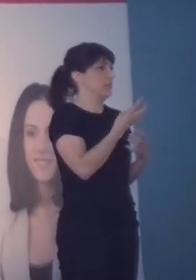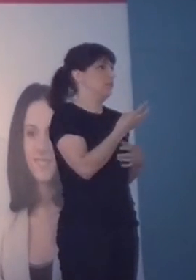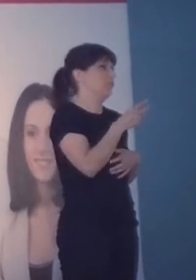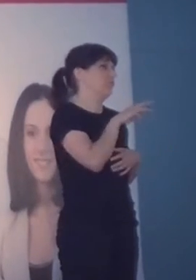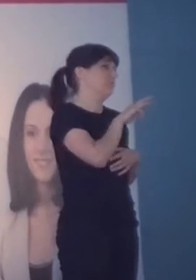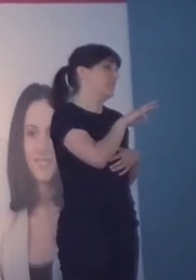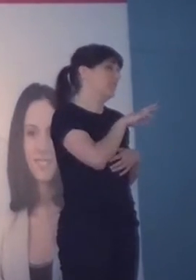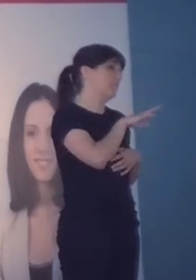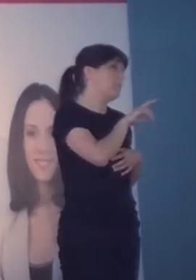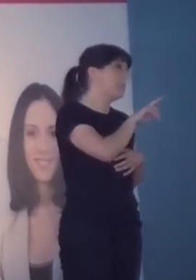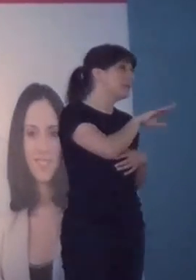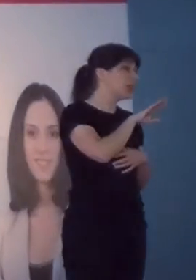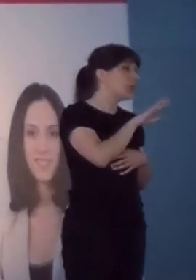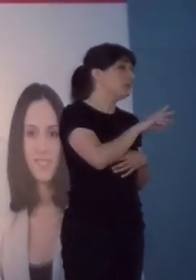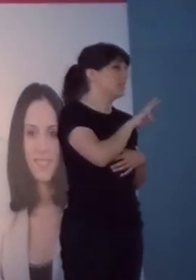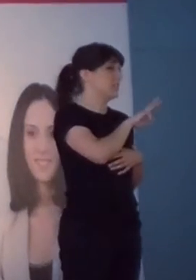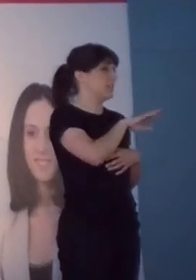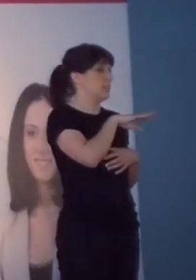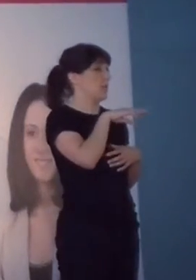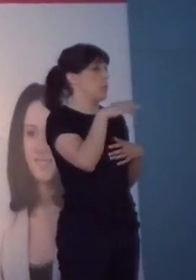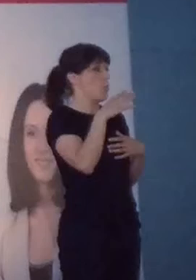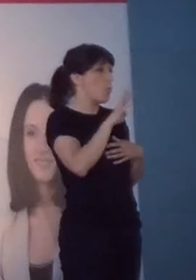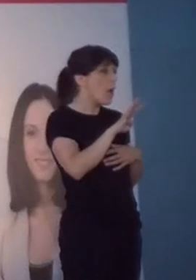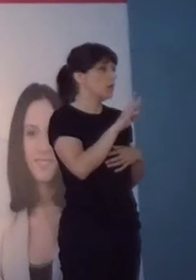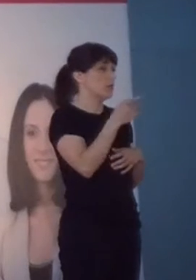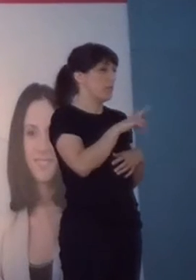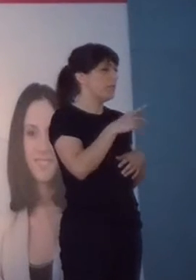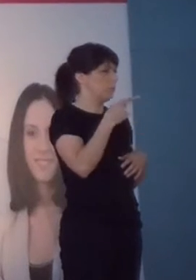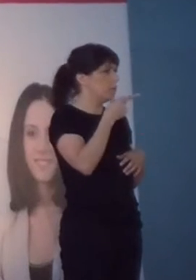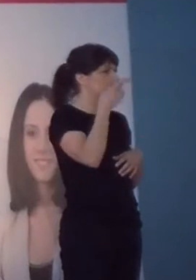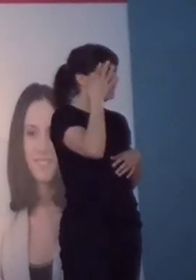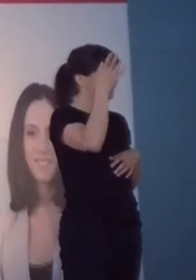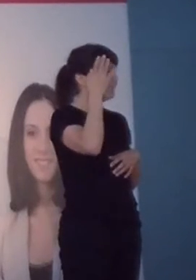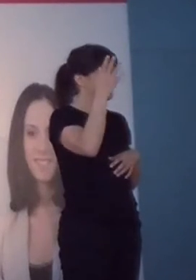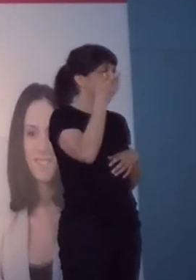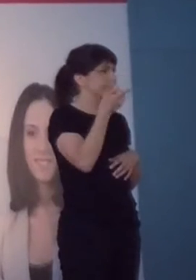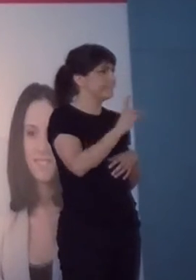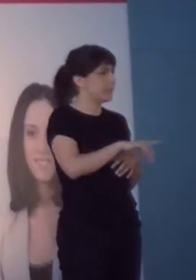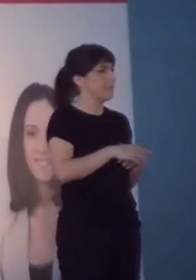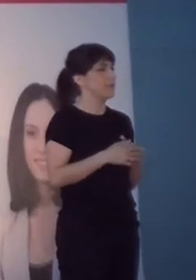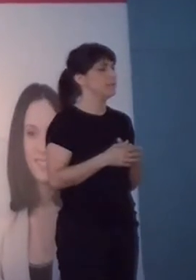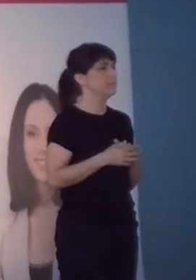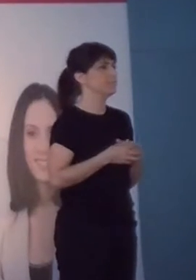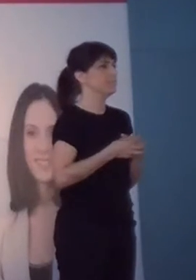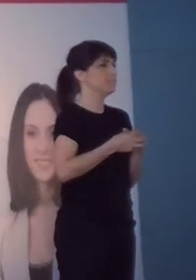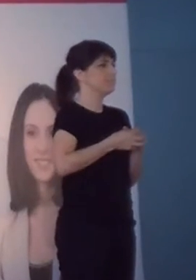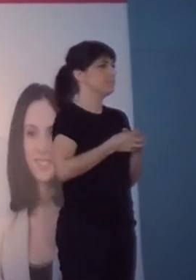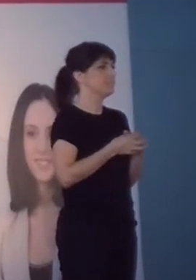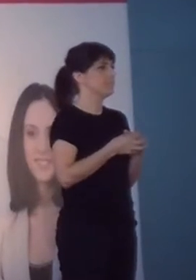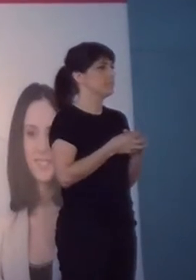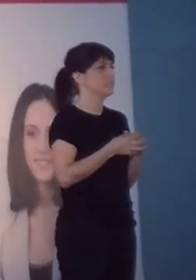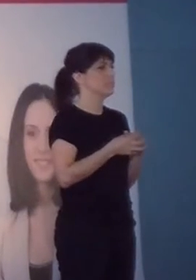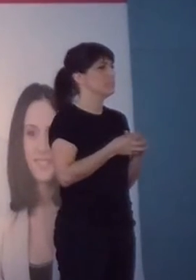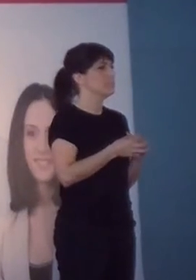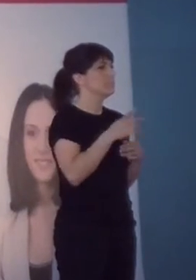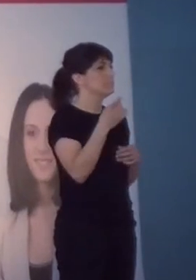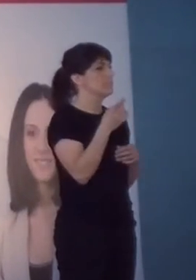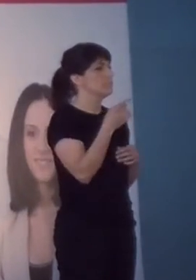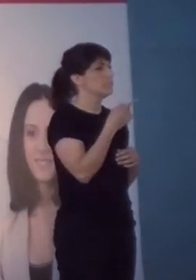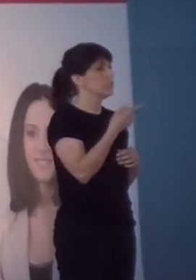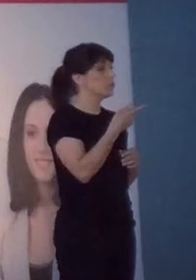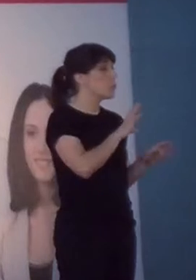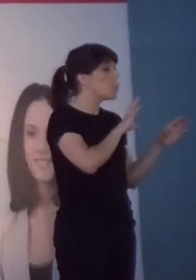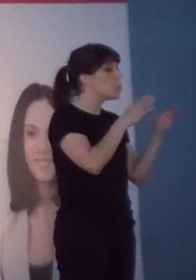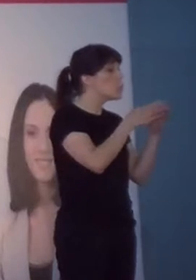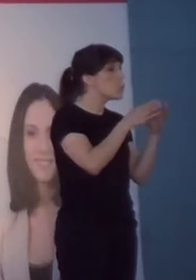34 esta doutrina tamén se predicaba en Alemania. Fundamentalmente iba dirigida aos dos grandes partidos sobre